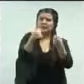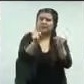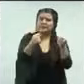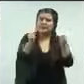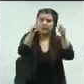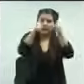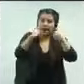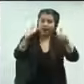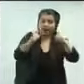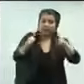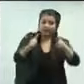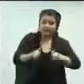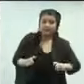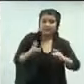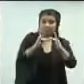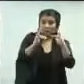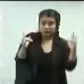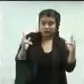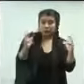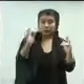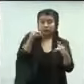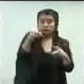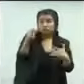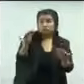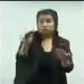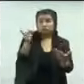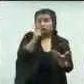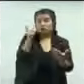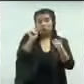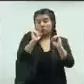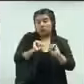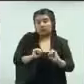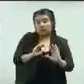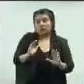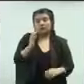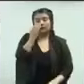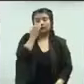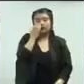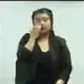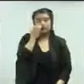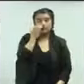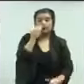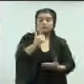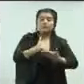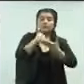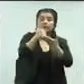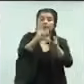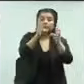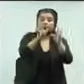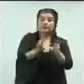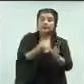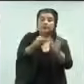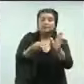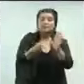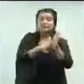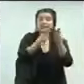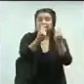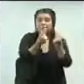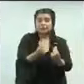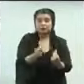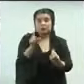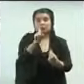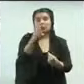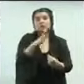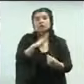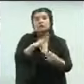los van a hacer, porque no puedo ni siquiera ayudar a esa gente para ponerse en presupuesto, porque no tengo manera